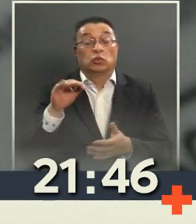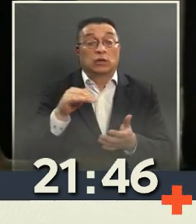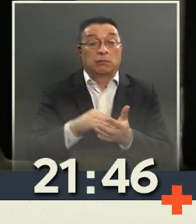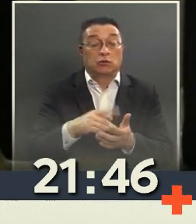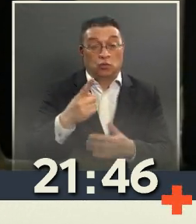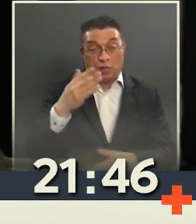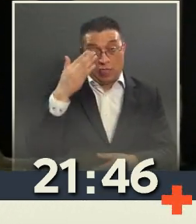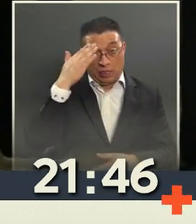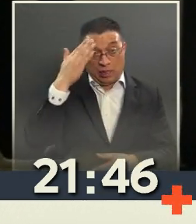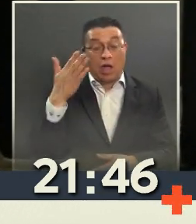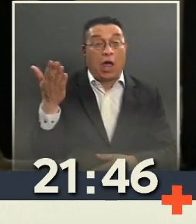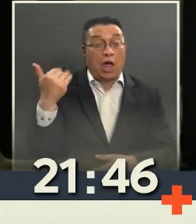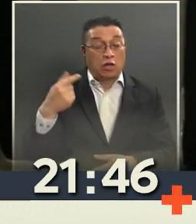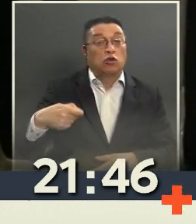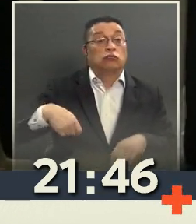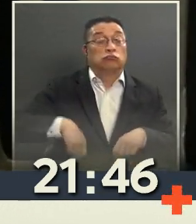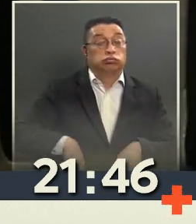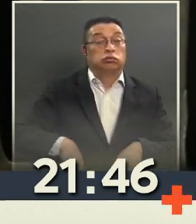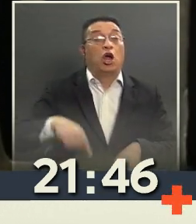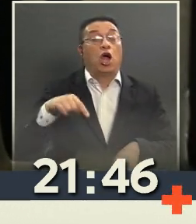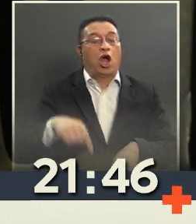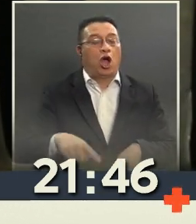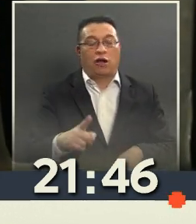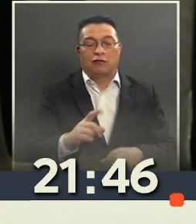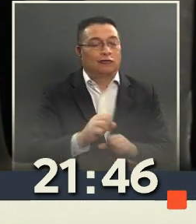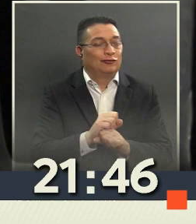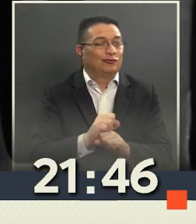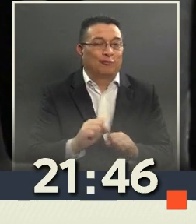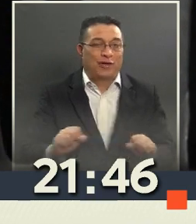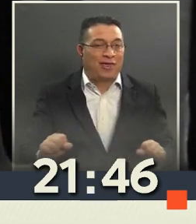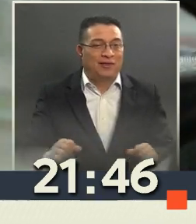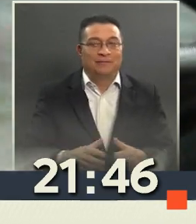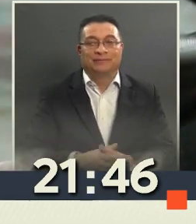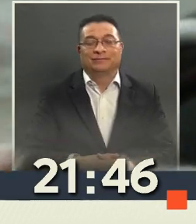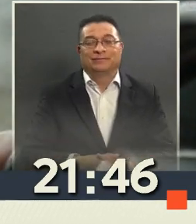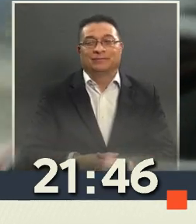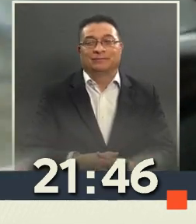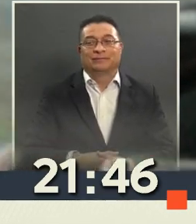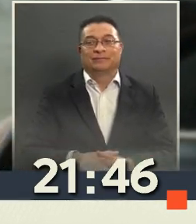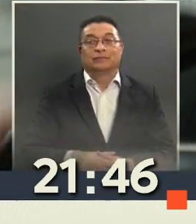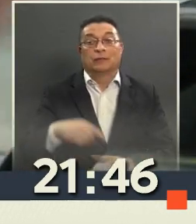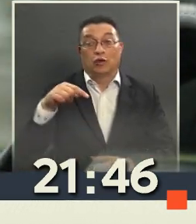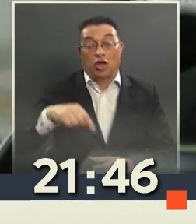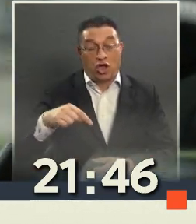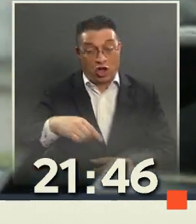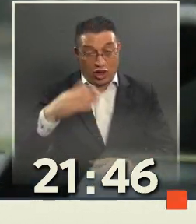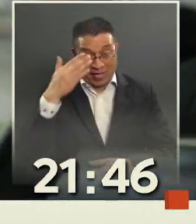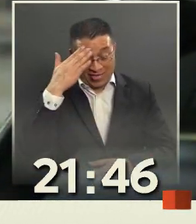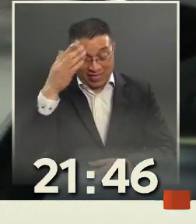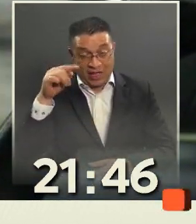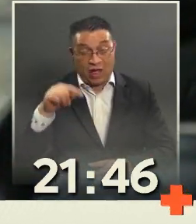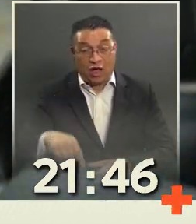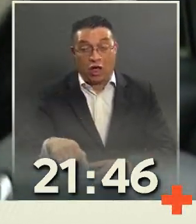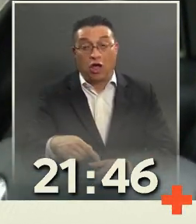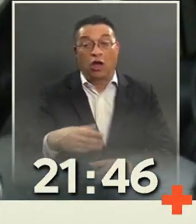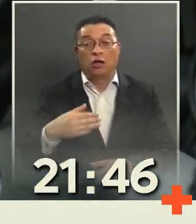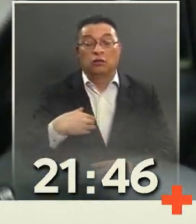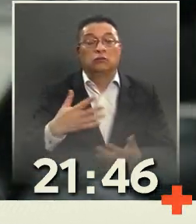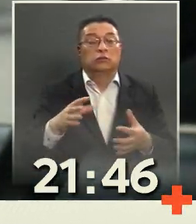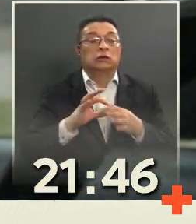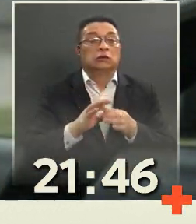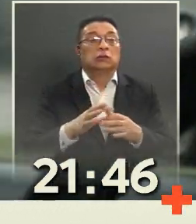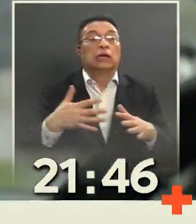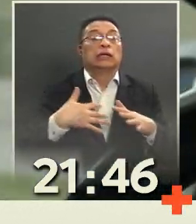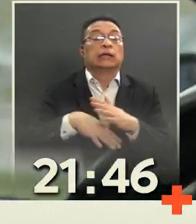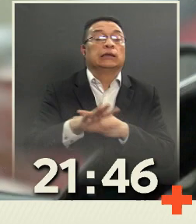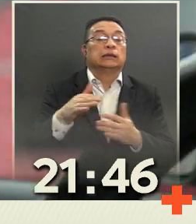los que se iban antes, hoy son una meta casi imposible. Hoy día, yo creo que se están ganando unos